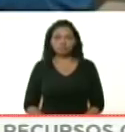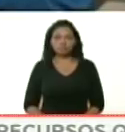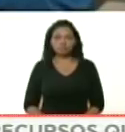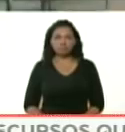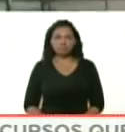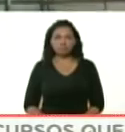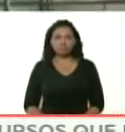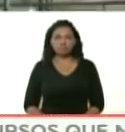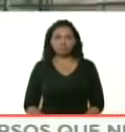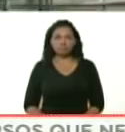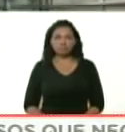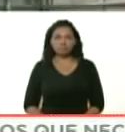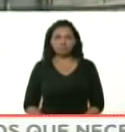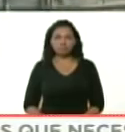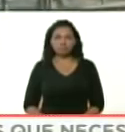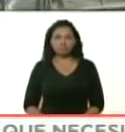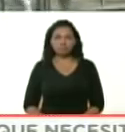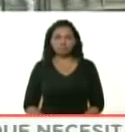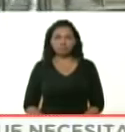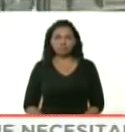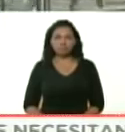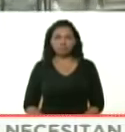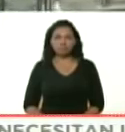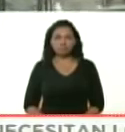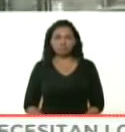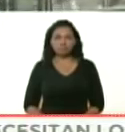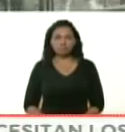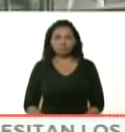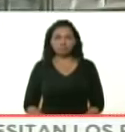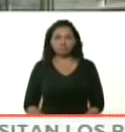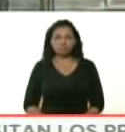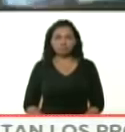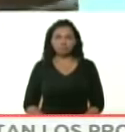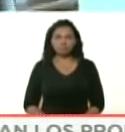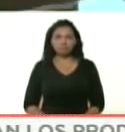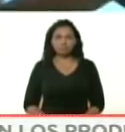esfuerzo para sacar adelante nuestro país, Víctor.